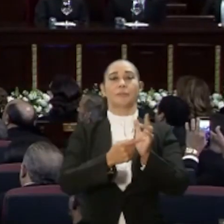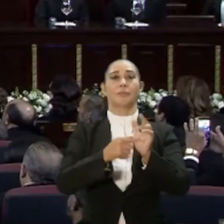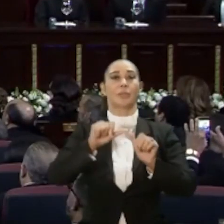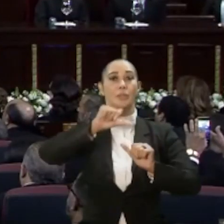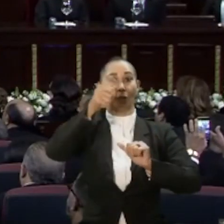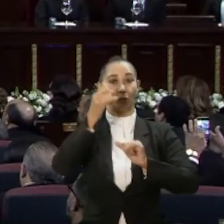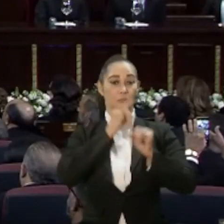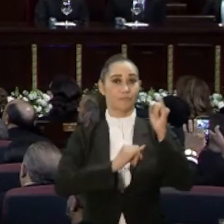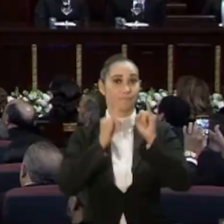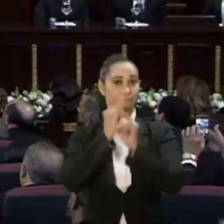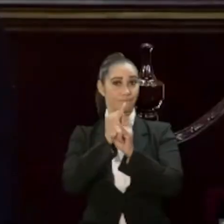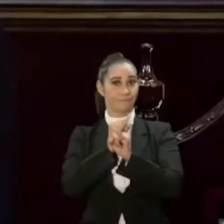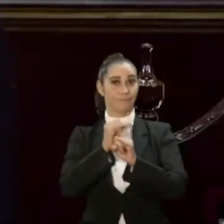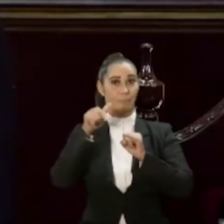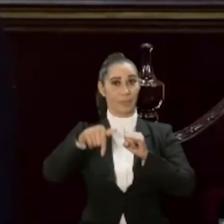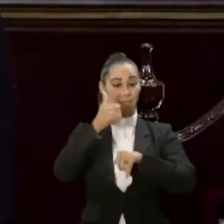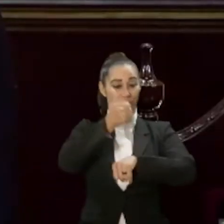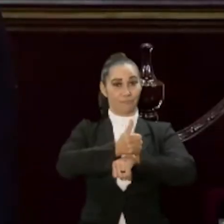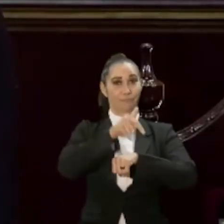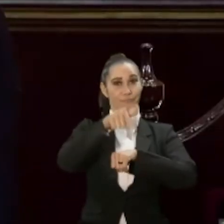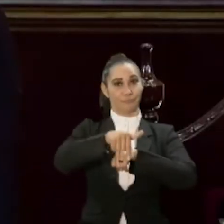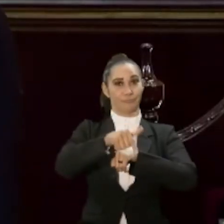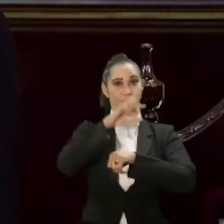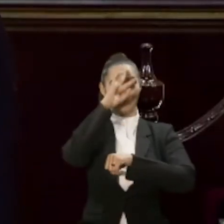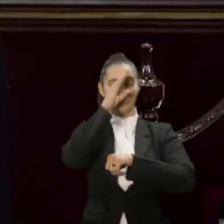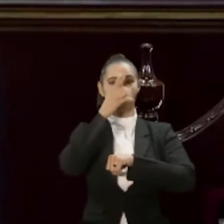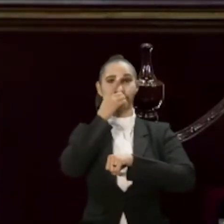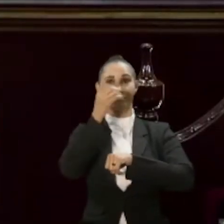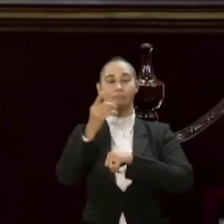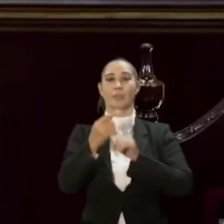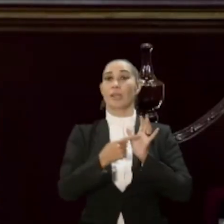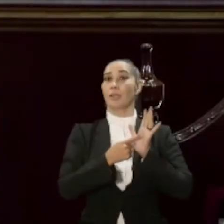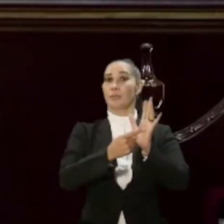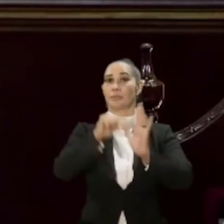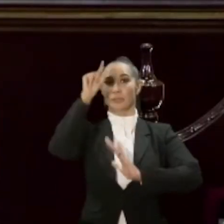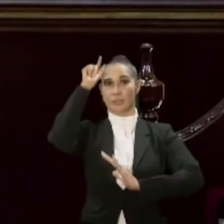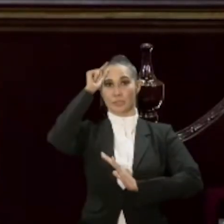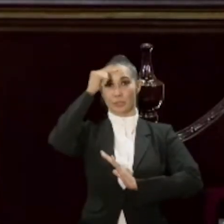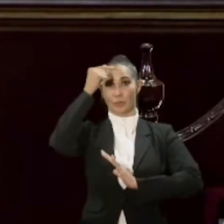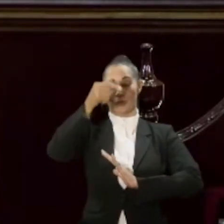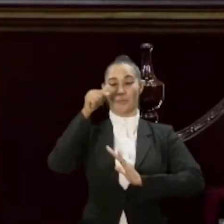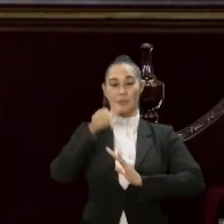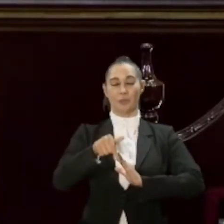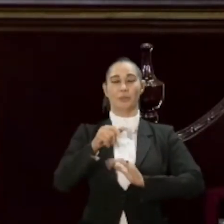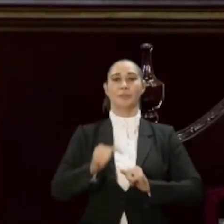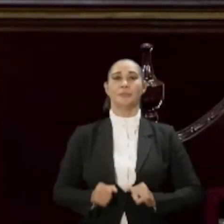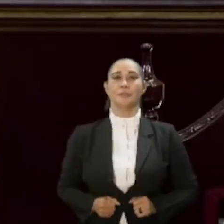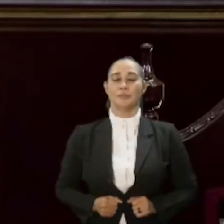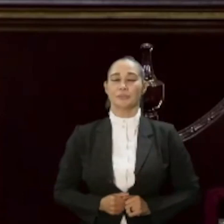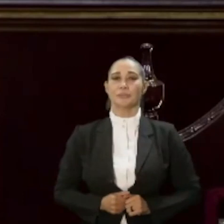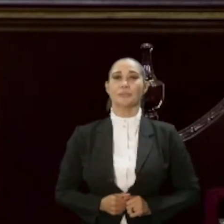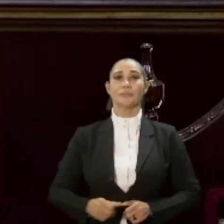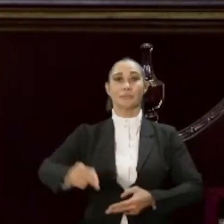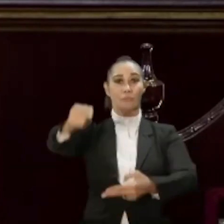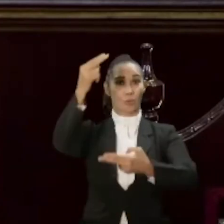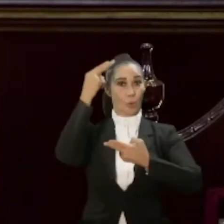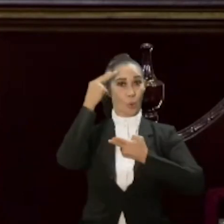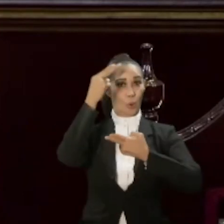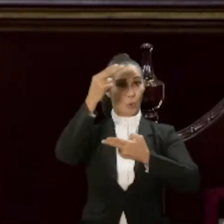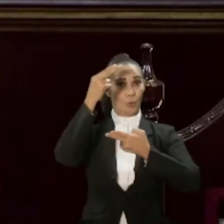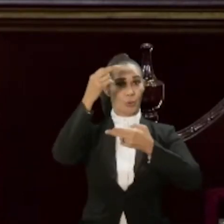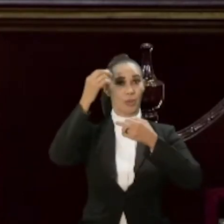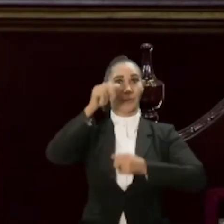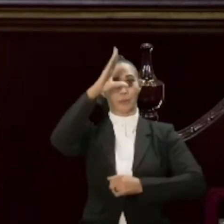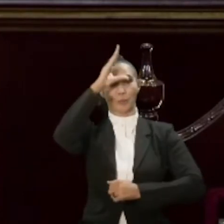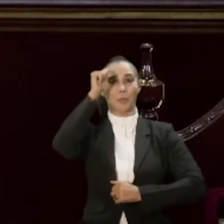organismos internacionales acreditados aquí ante el gobierno y el decano del cuerpo consular, honorables